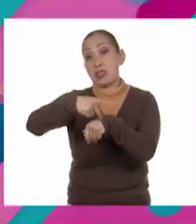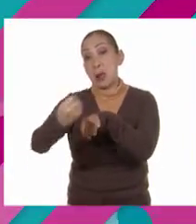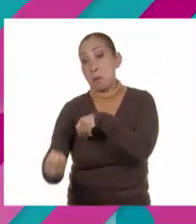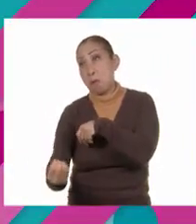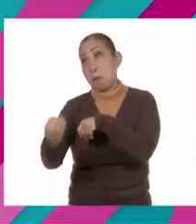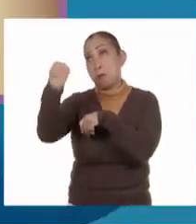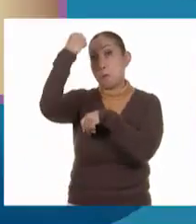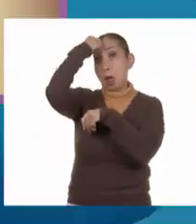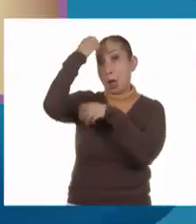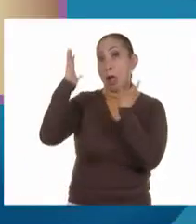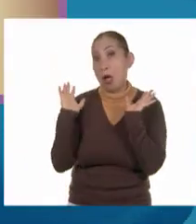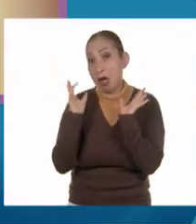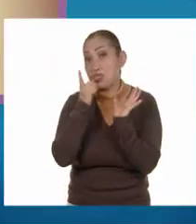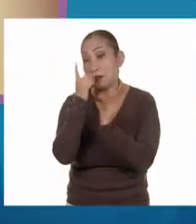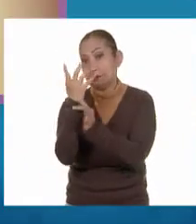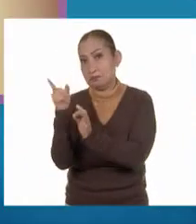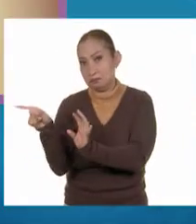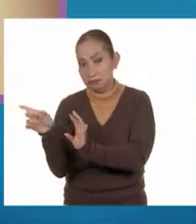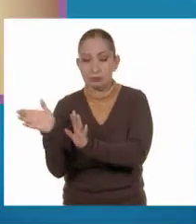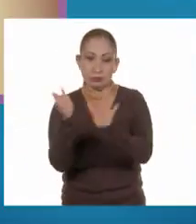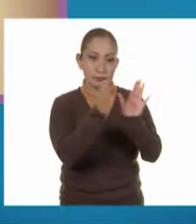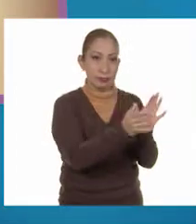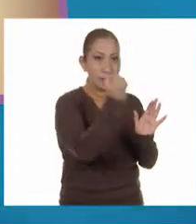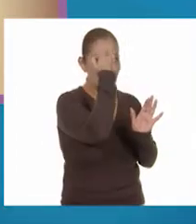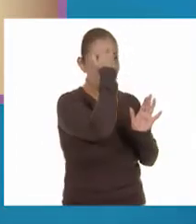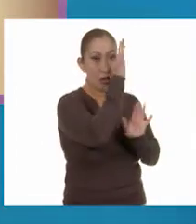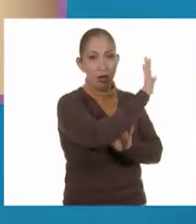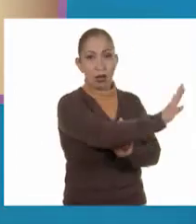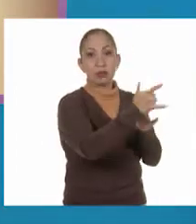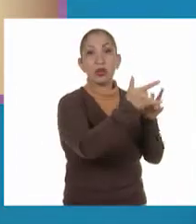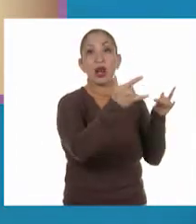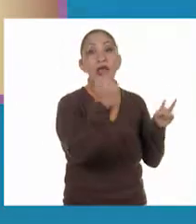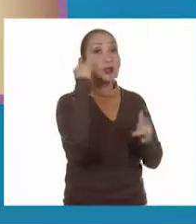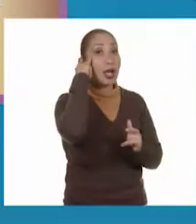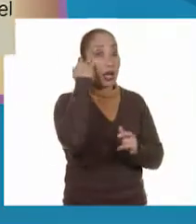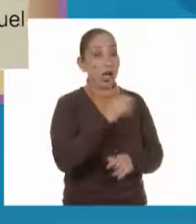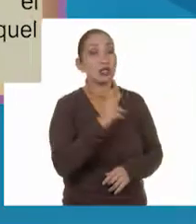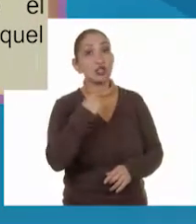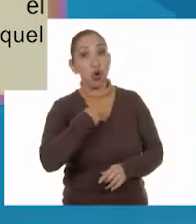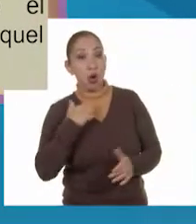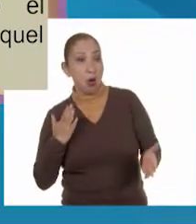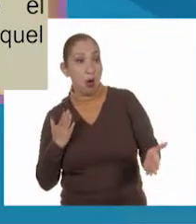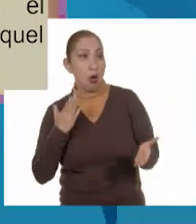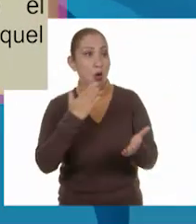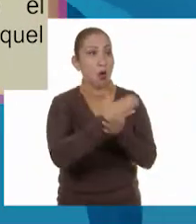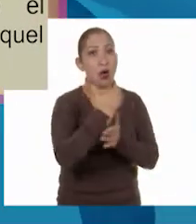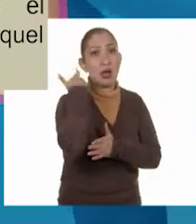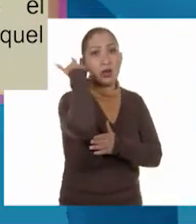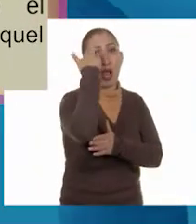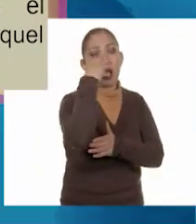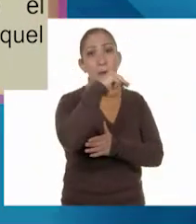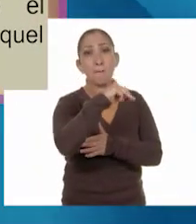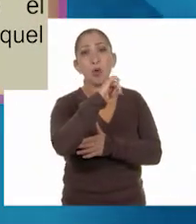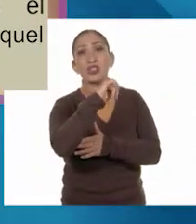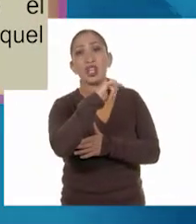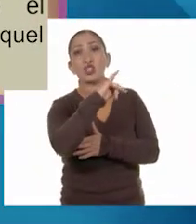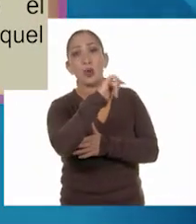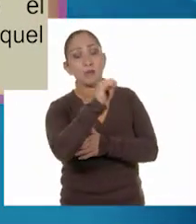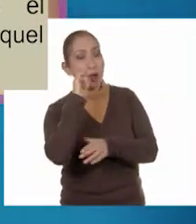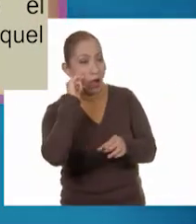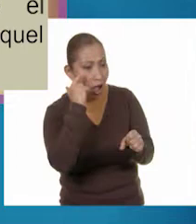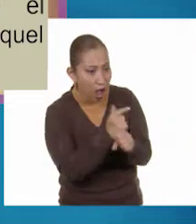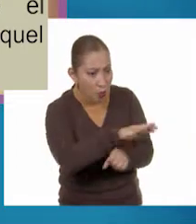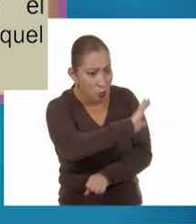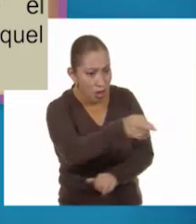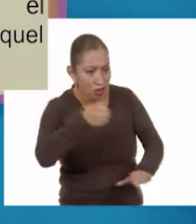en la cabeza. Ahora leamos la versión indígena. Y yendo a buscar al gran rey Moctezuma, dicen que le hallaron